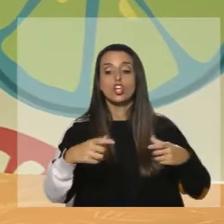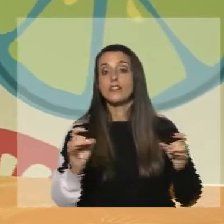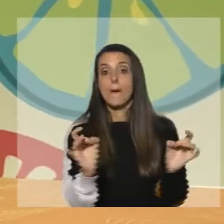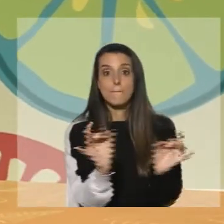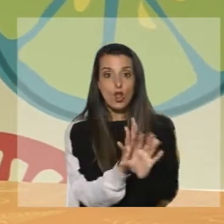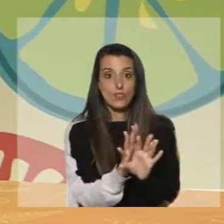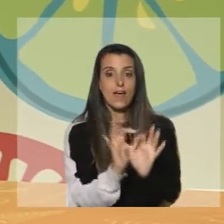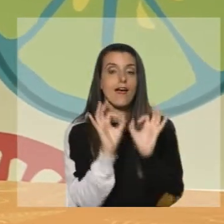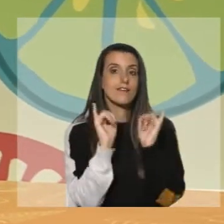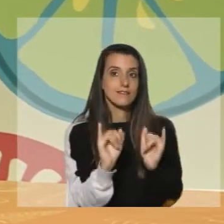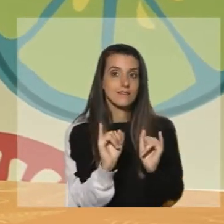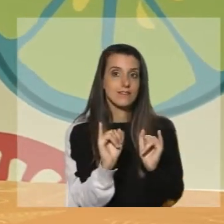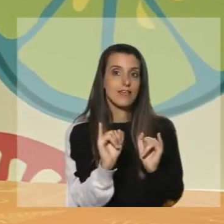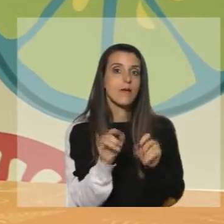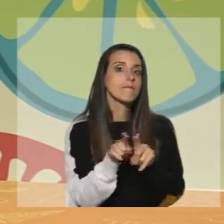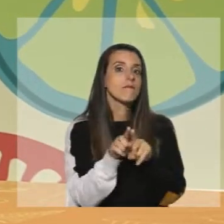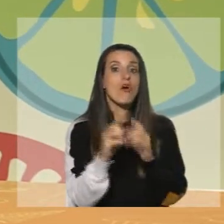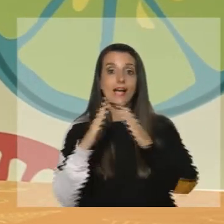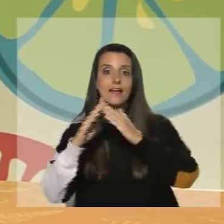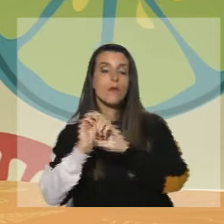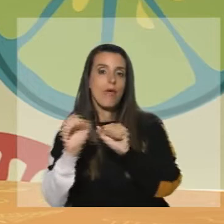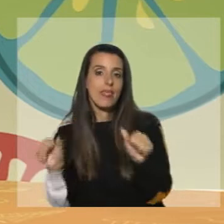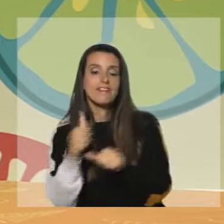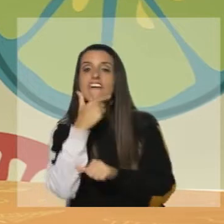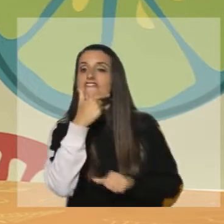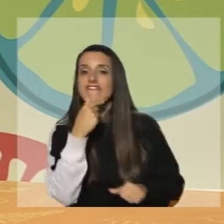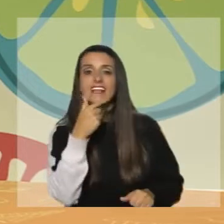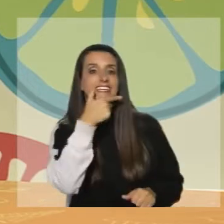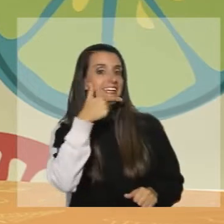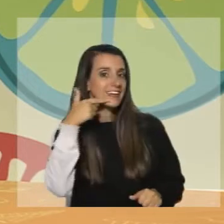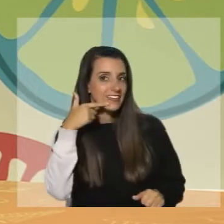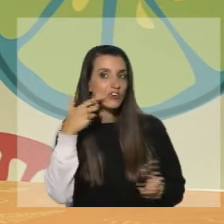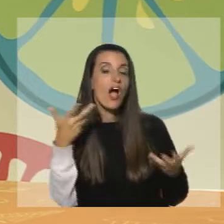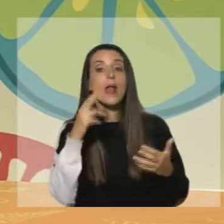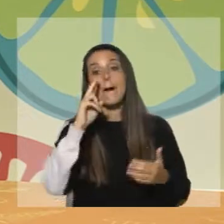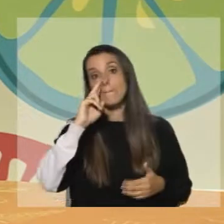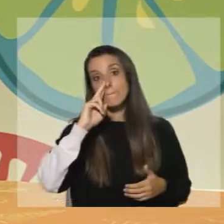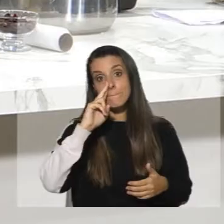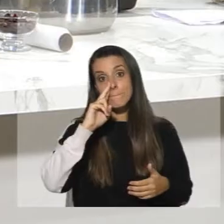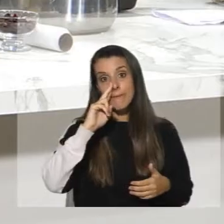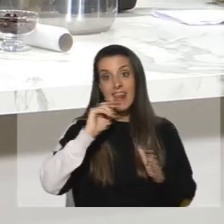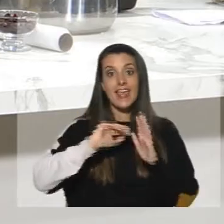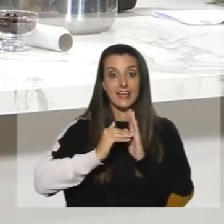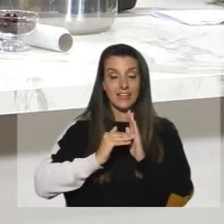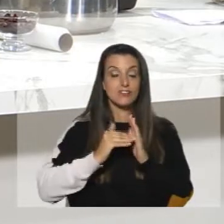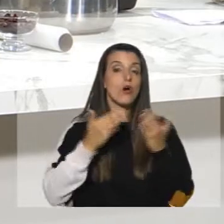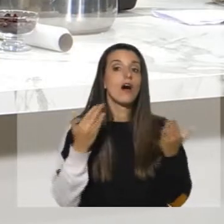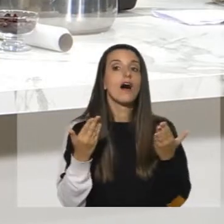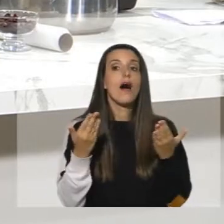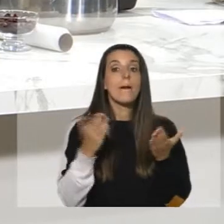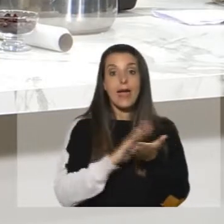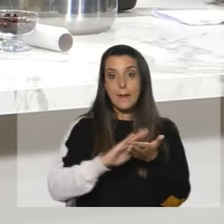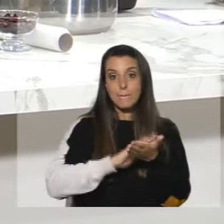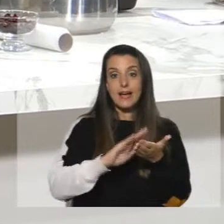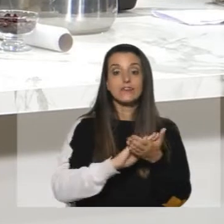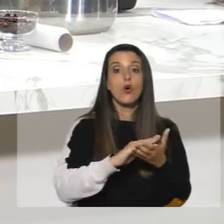La Como torta verán, pronta. La pueden hacer en su casa, rápido, fácil y deli. Divino. Vamos con los pancitos. Los pancitos de queso. Tenía, repasemos, en